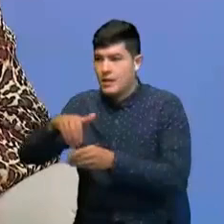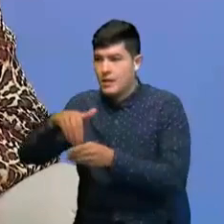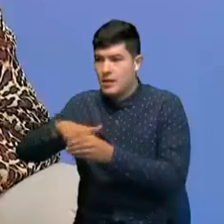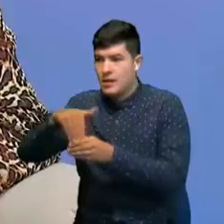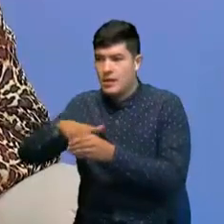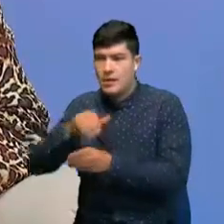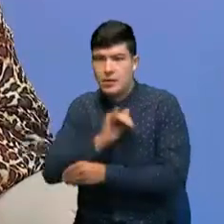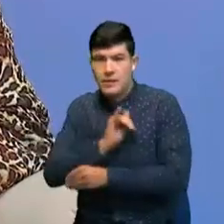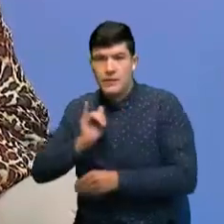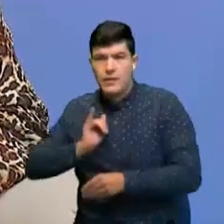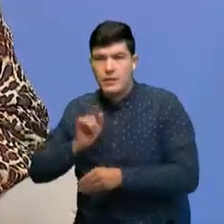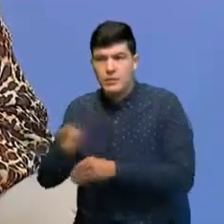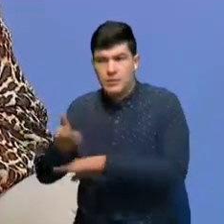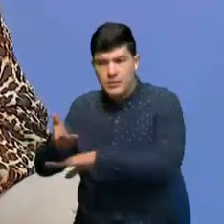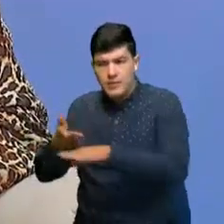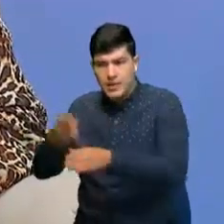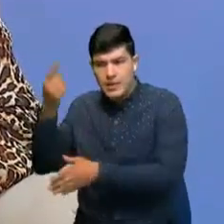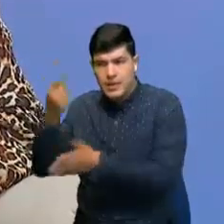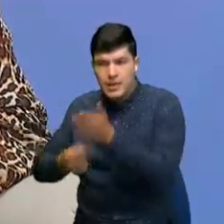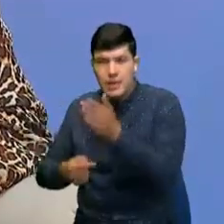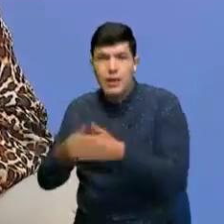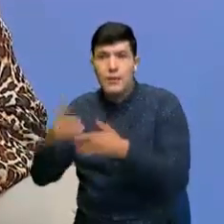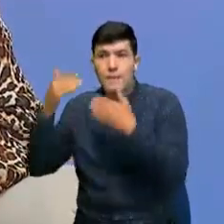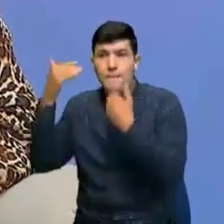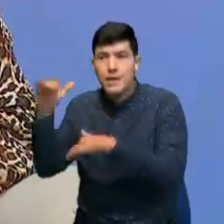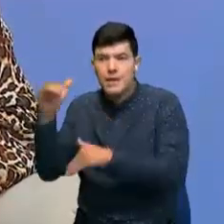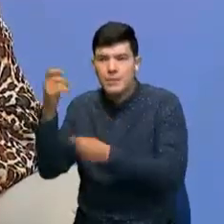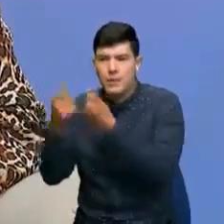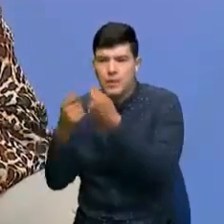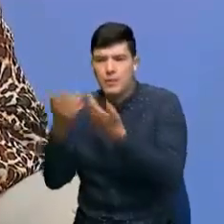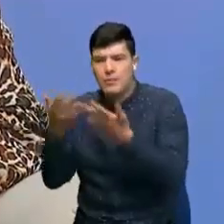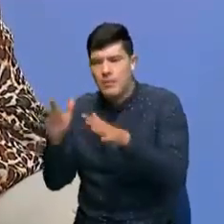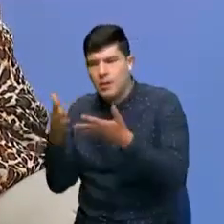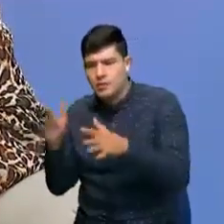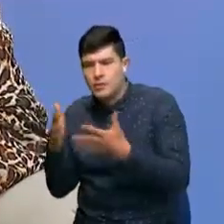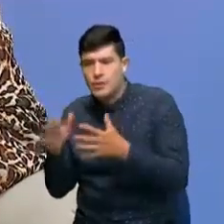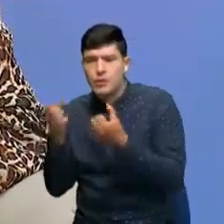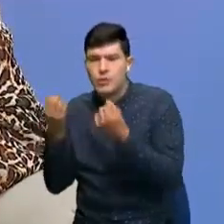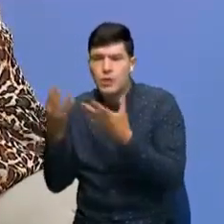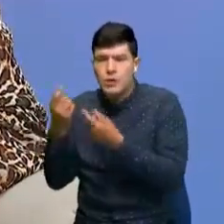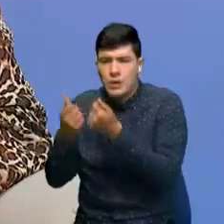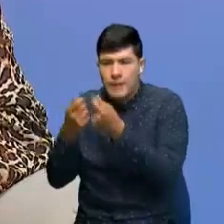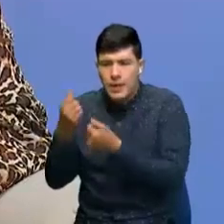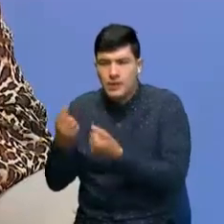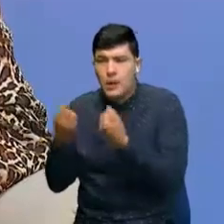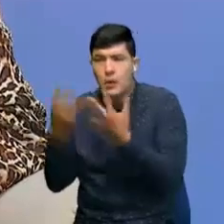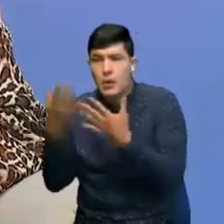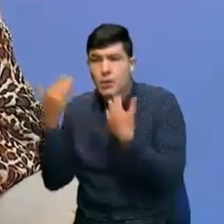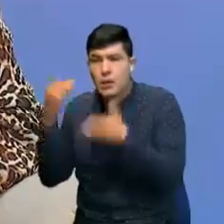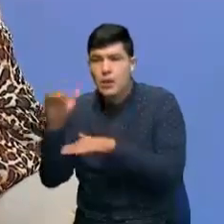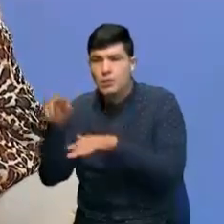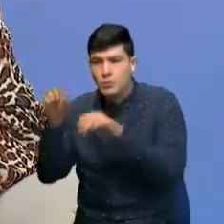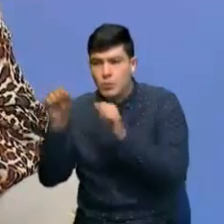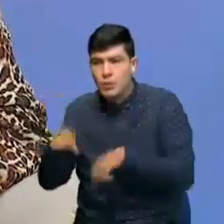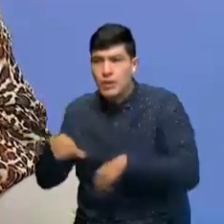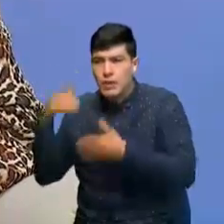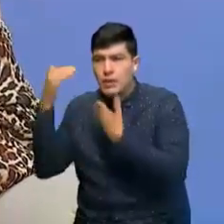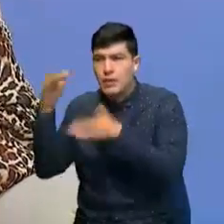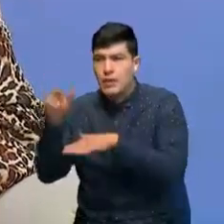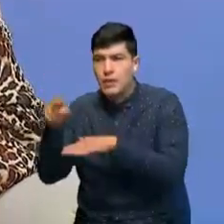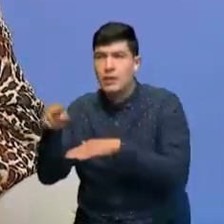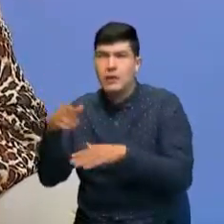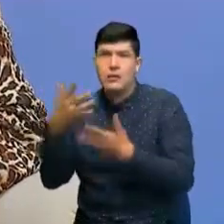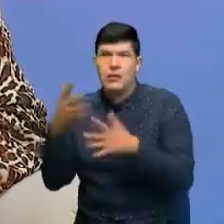ahorro individual? Tener un mínimo de capital, más o menos cuánto está ese mínimo capital para salir con pensión